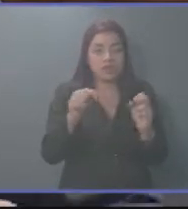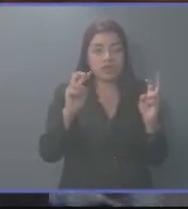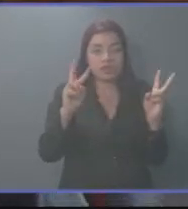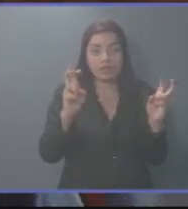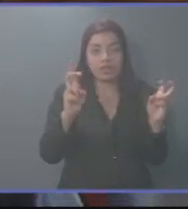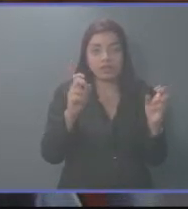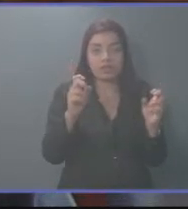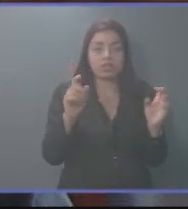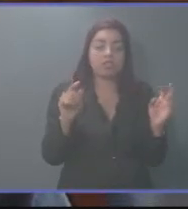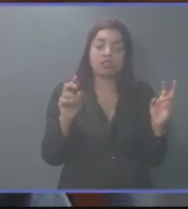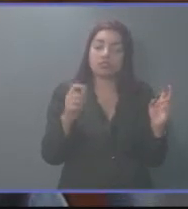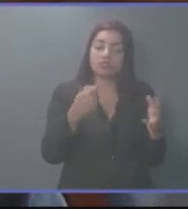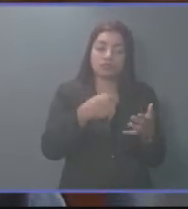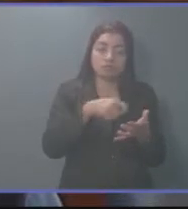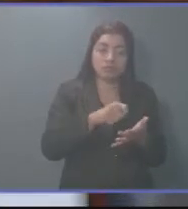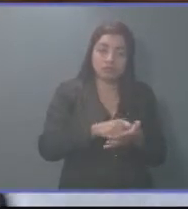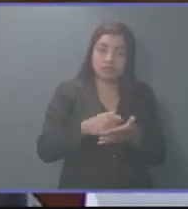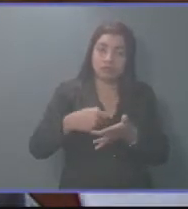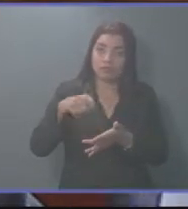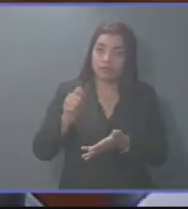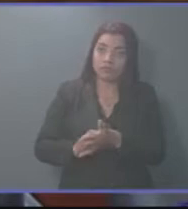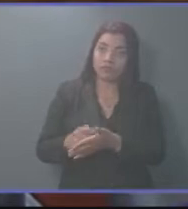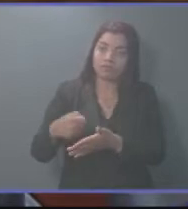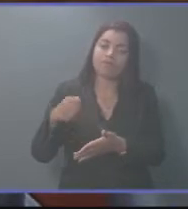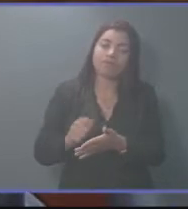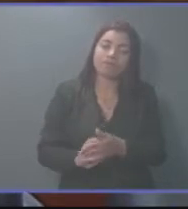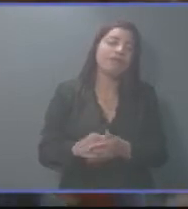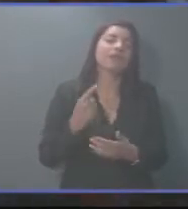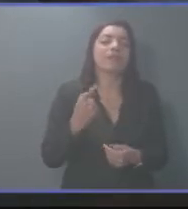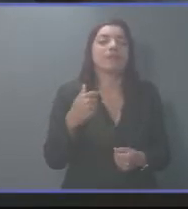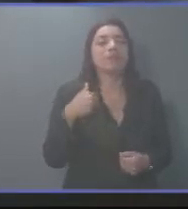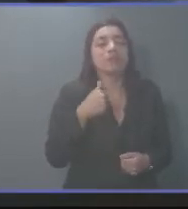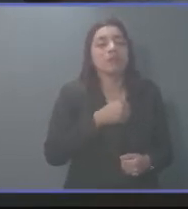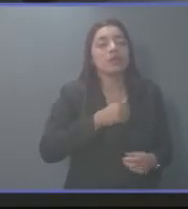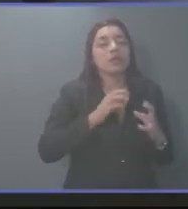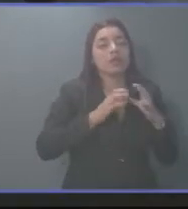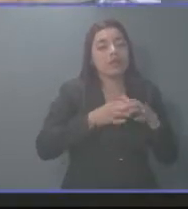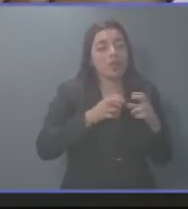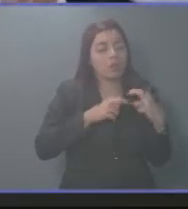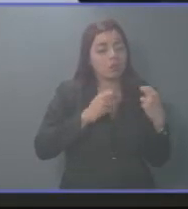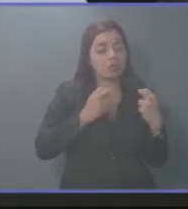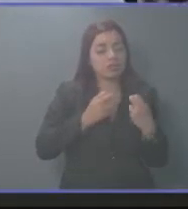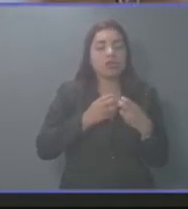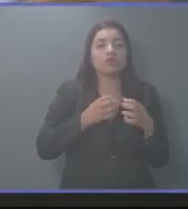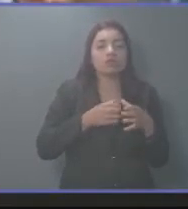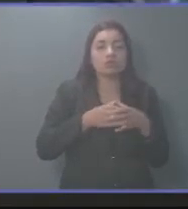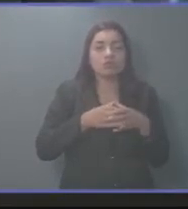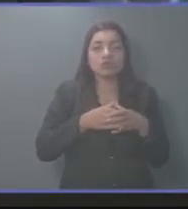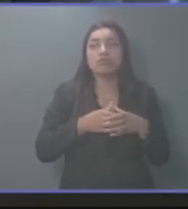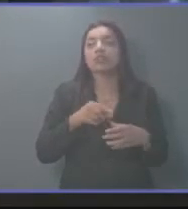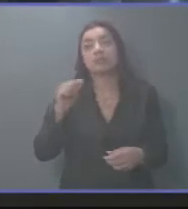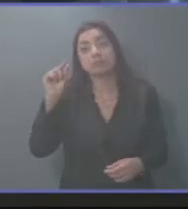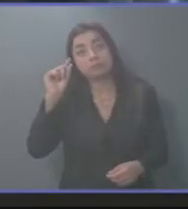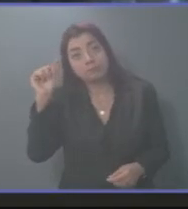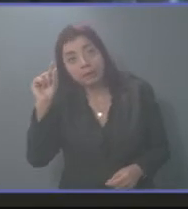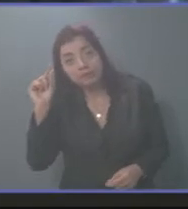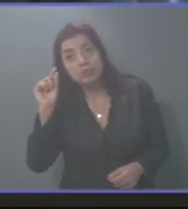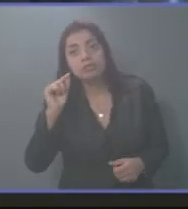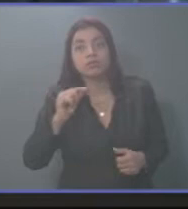y Libertad, y tiene la firma de los integrantes de la comisión. Con su permiso,